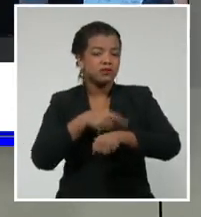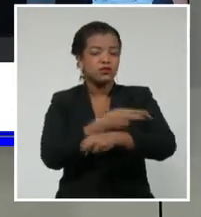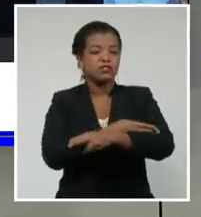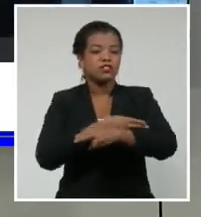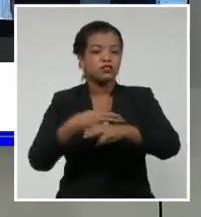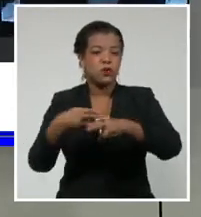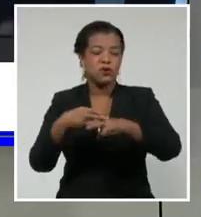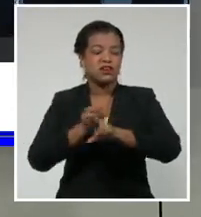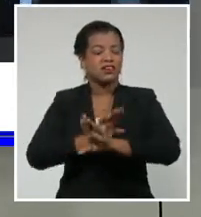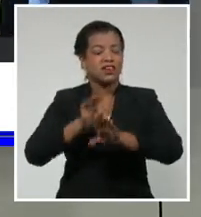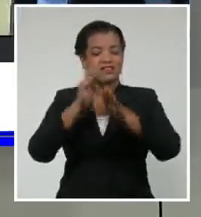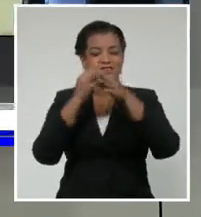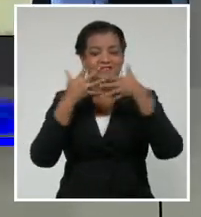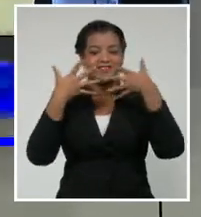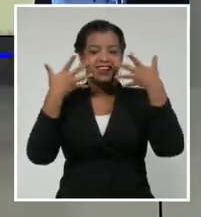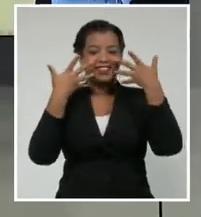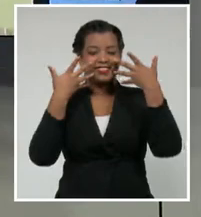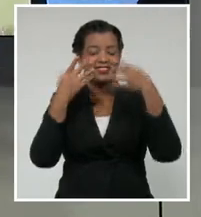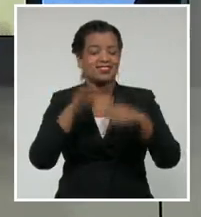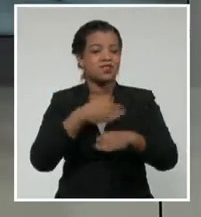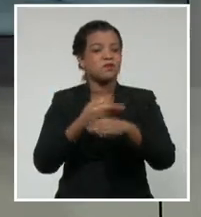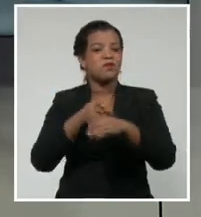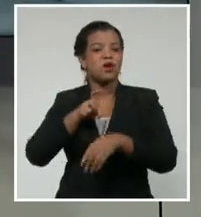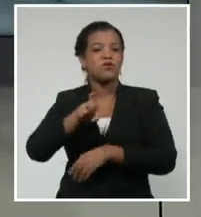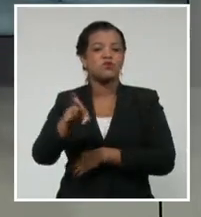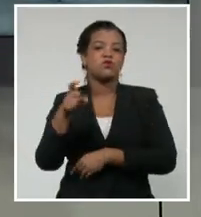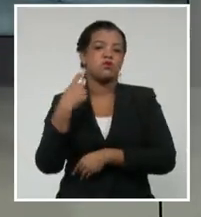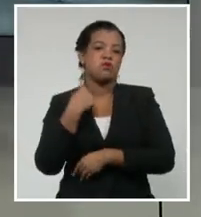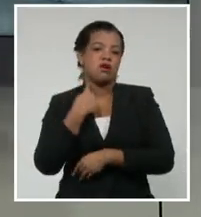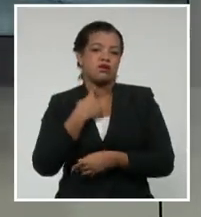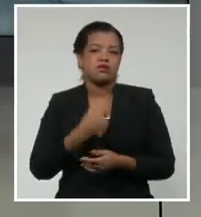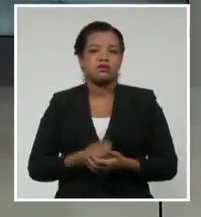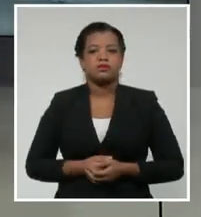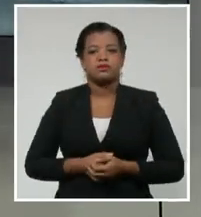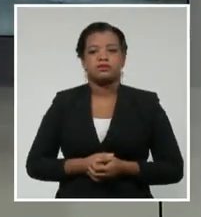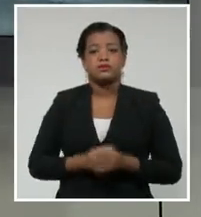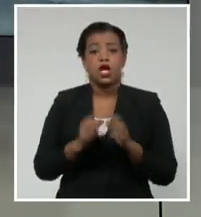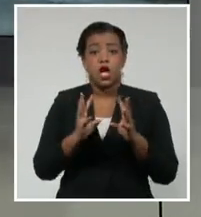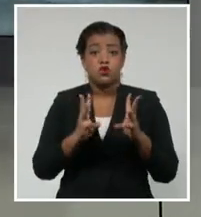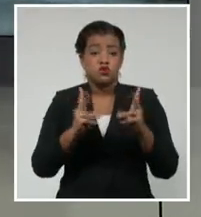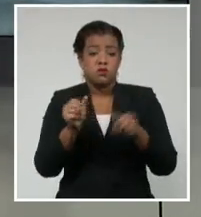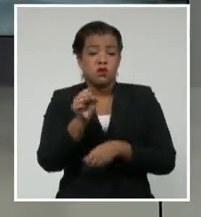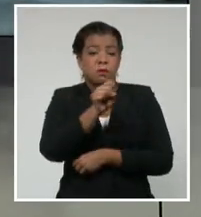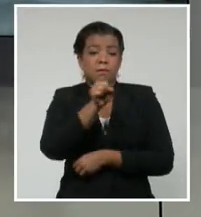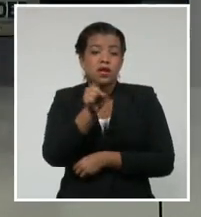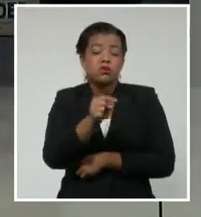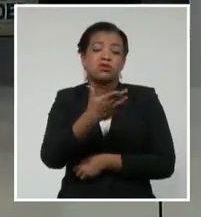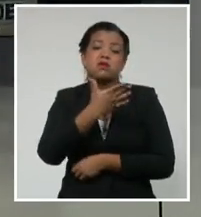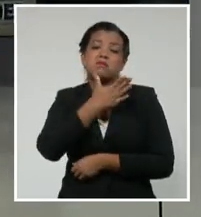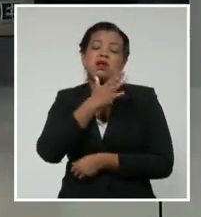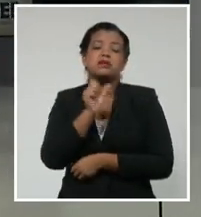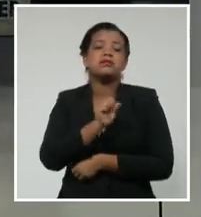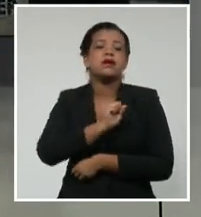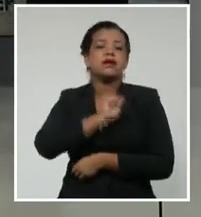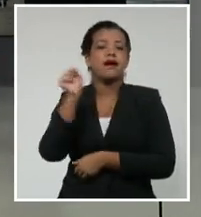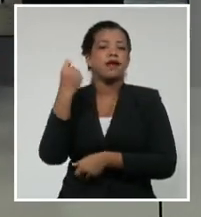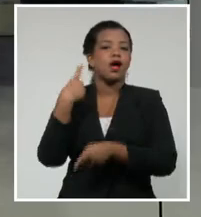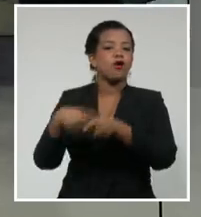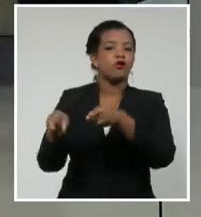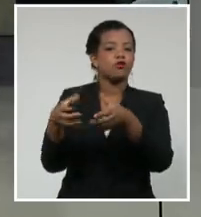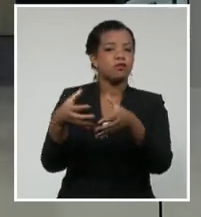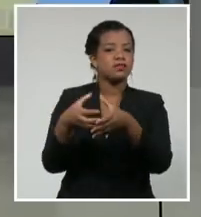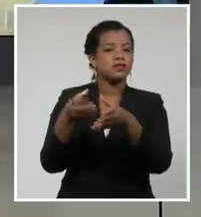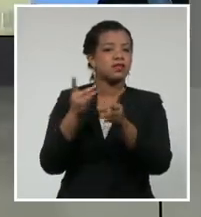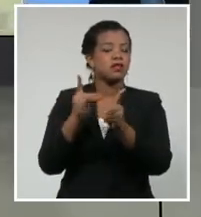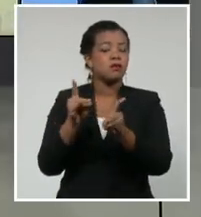en latinoamérica luego de los últimos años a pesar de que los números en las encuestas favorecían a luís arse analistas veían